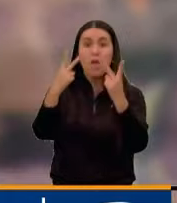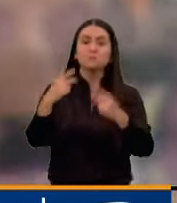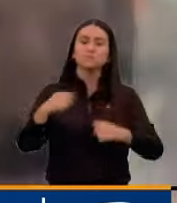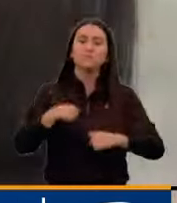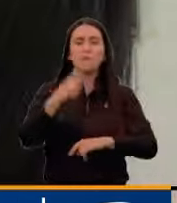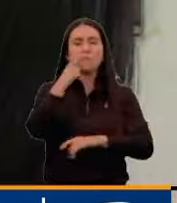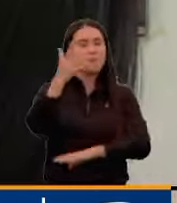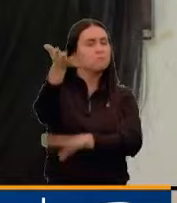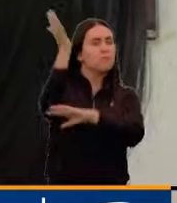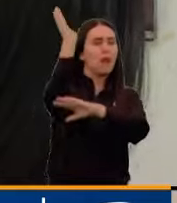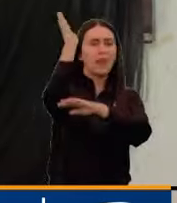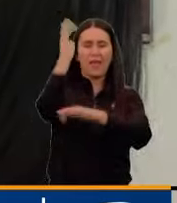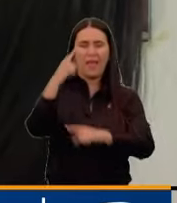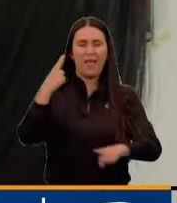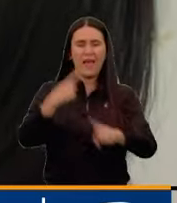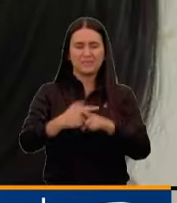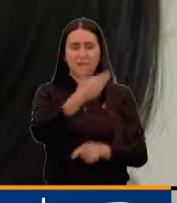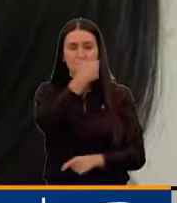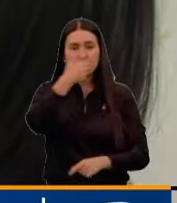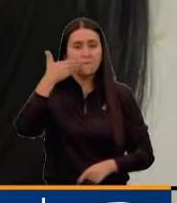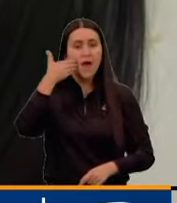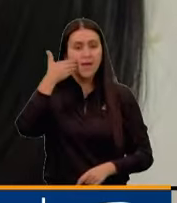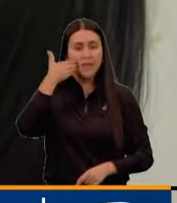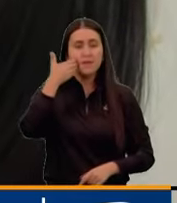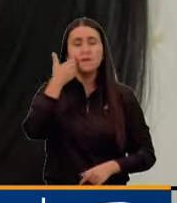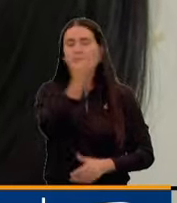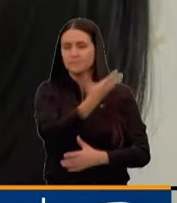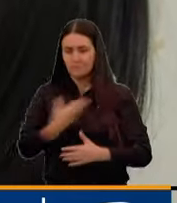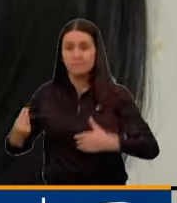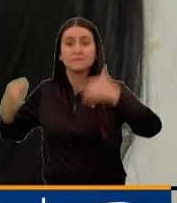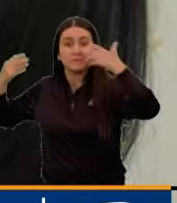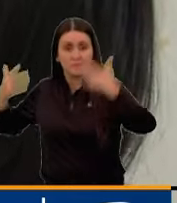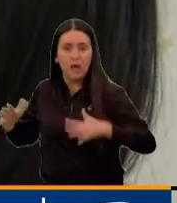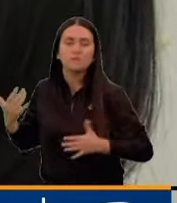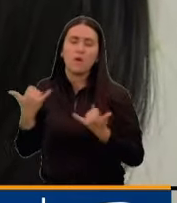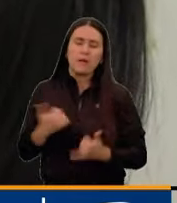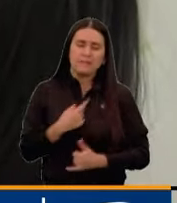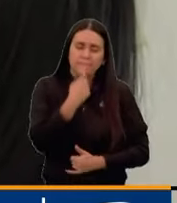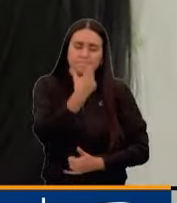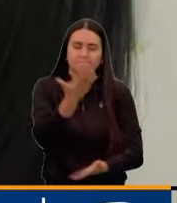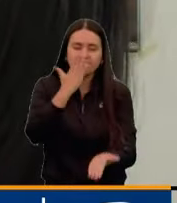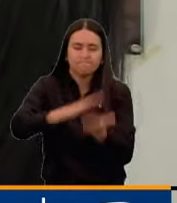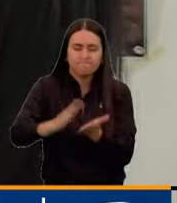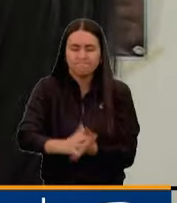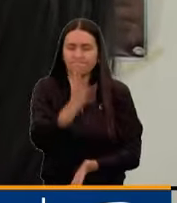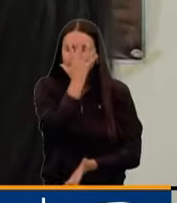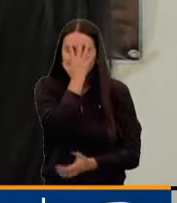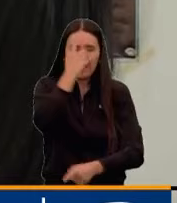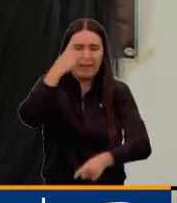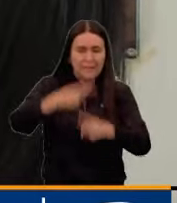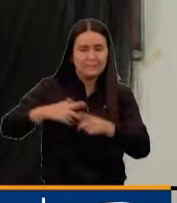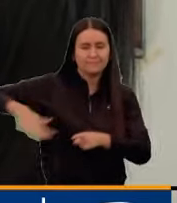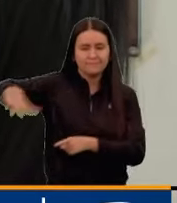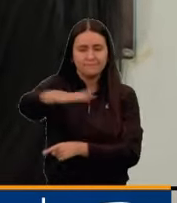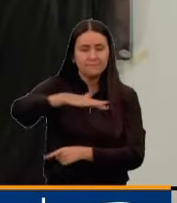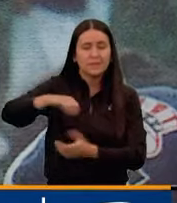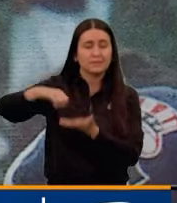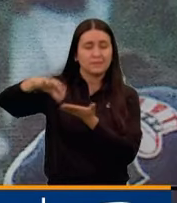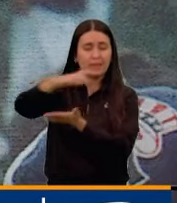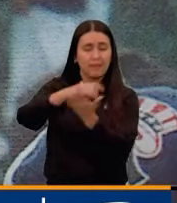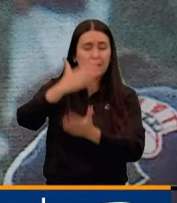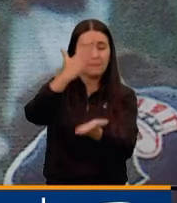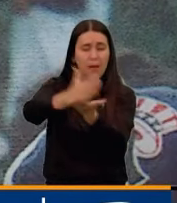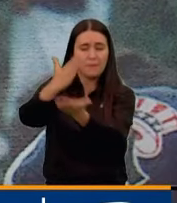Magdalena Medio de las extintas FARC pidió perdón a las víctimas de los crímenes cometidos en la provincia de Vélez, Santander, entre los cuales